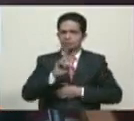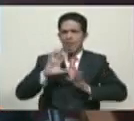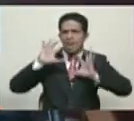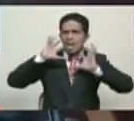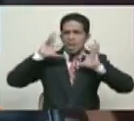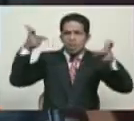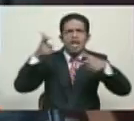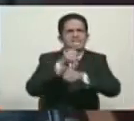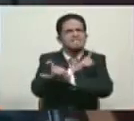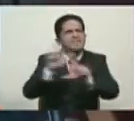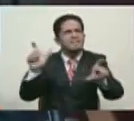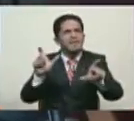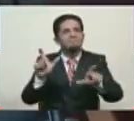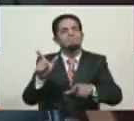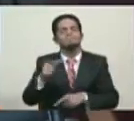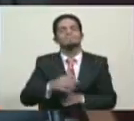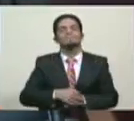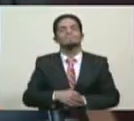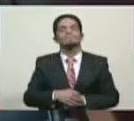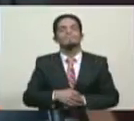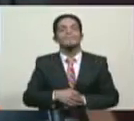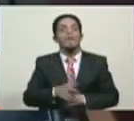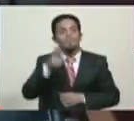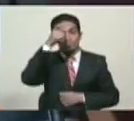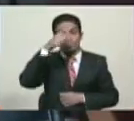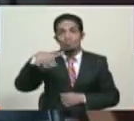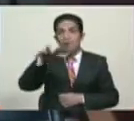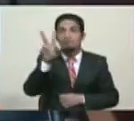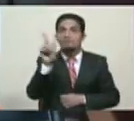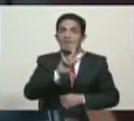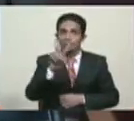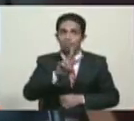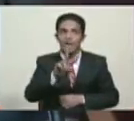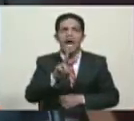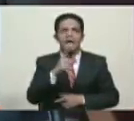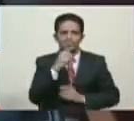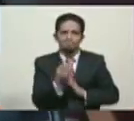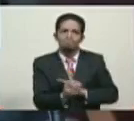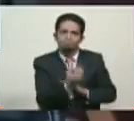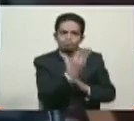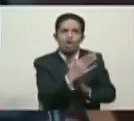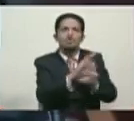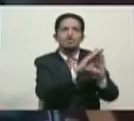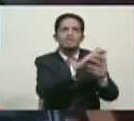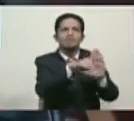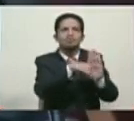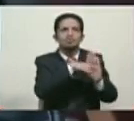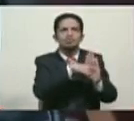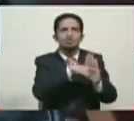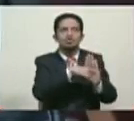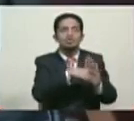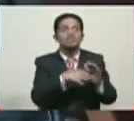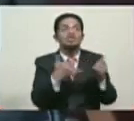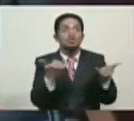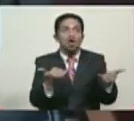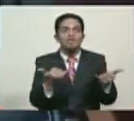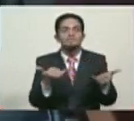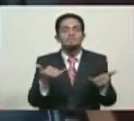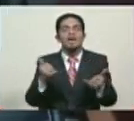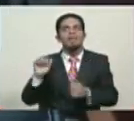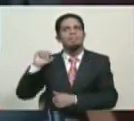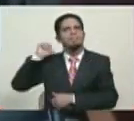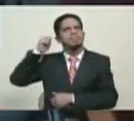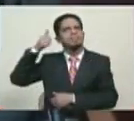de libertad. El pueblo venezolano cedió su constitución. Y hoy, a 19 años de su aprobación